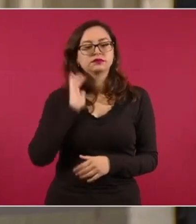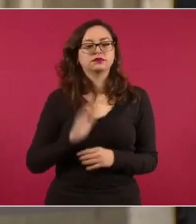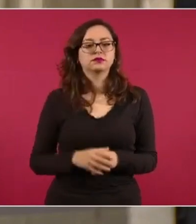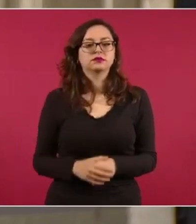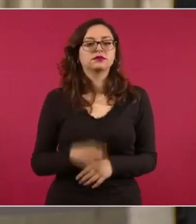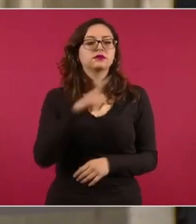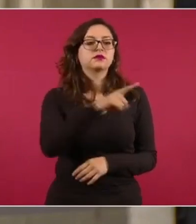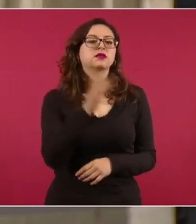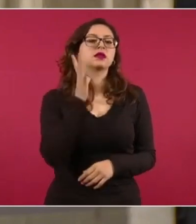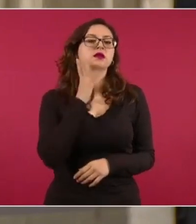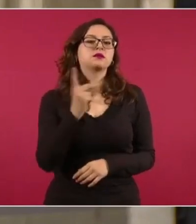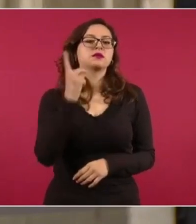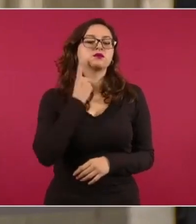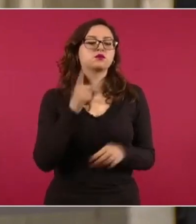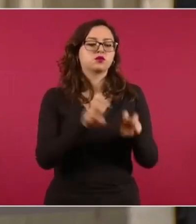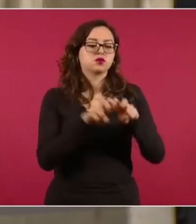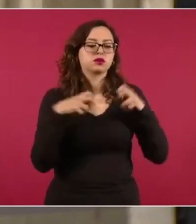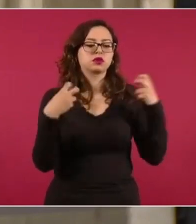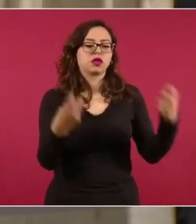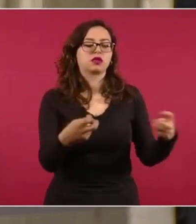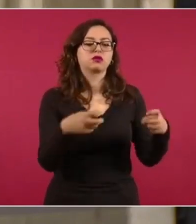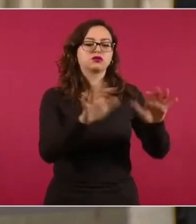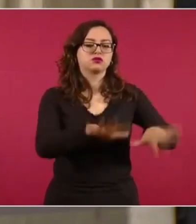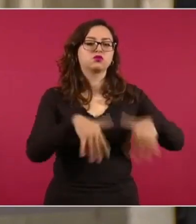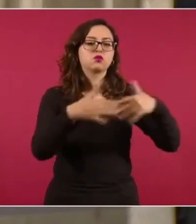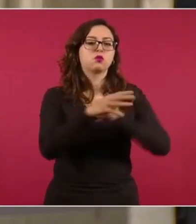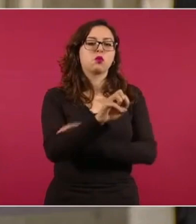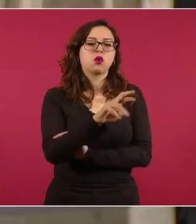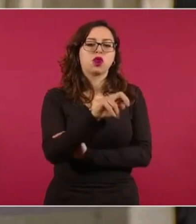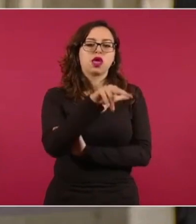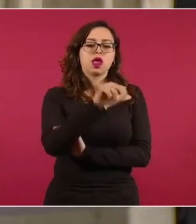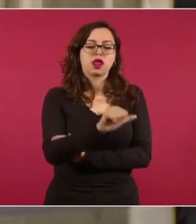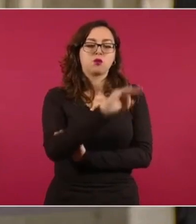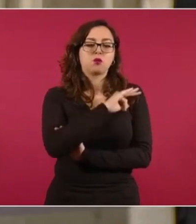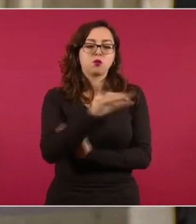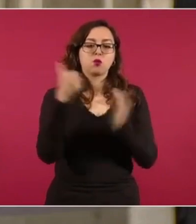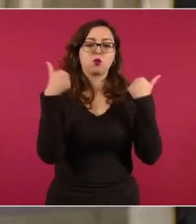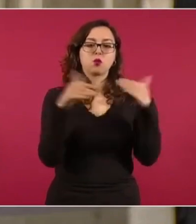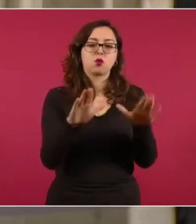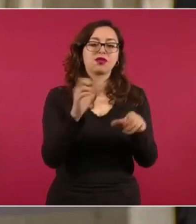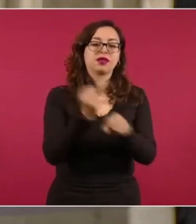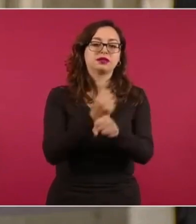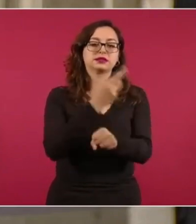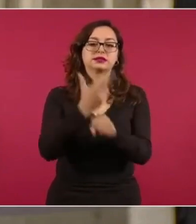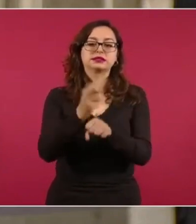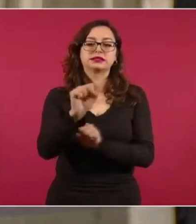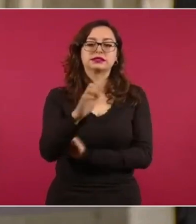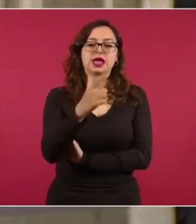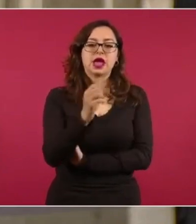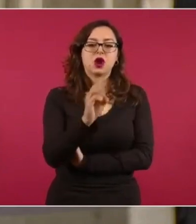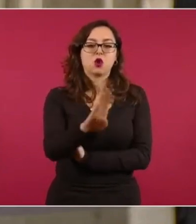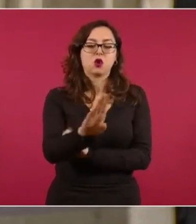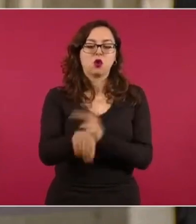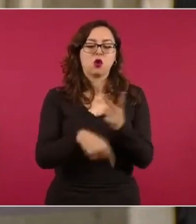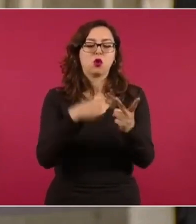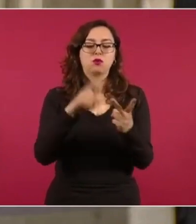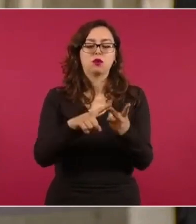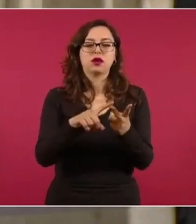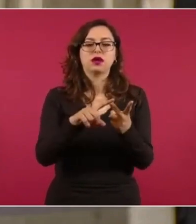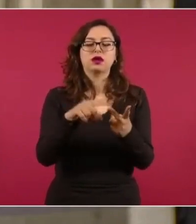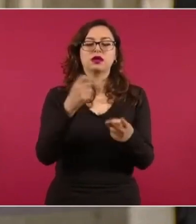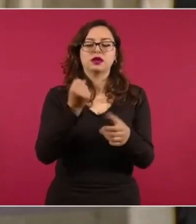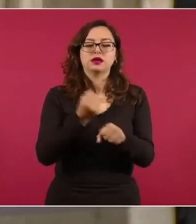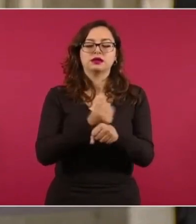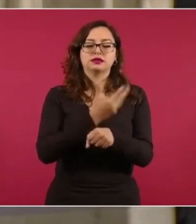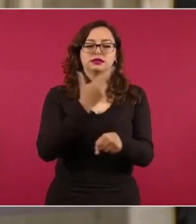el Congreso mexiquense cuestione al secretario de Gobierno, Luis Felipe Puente, al secretario de Finanzas, Rodrigo